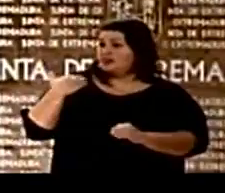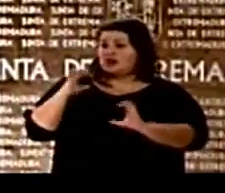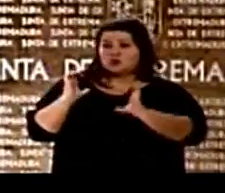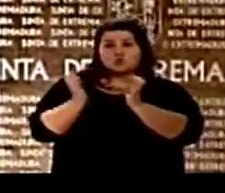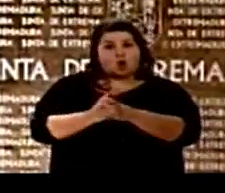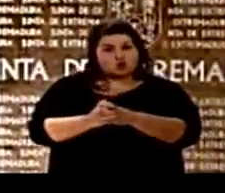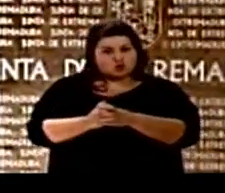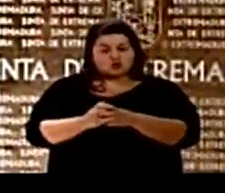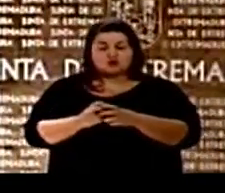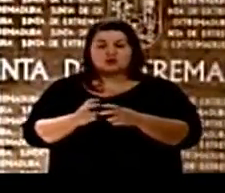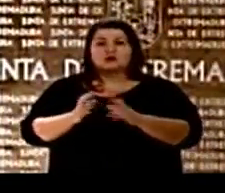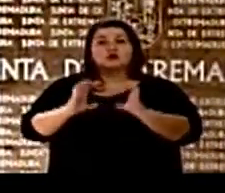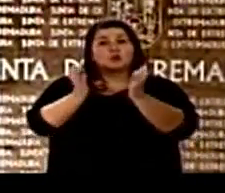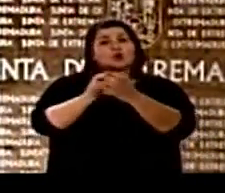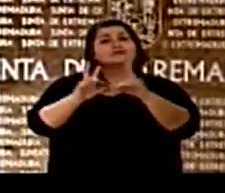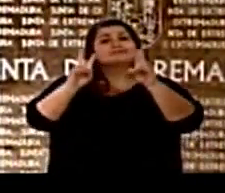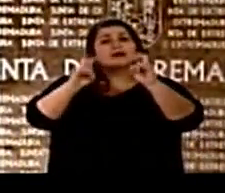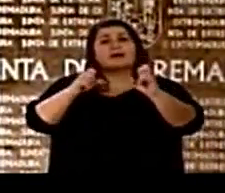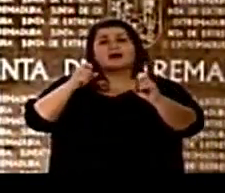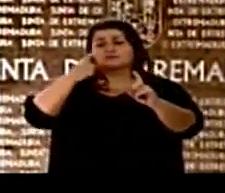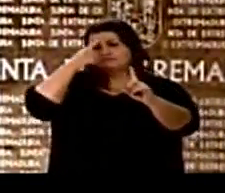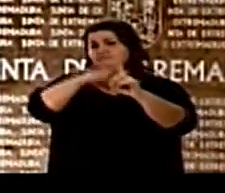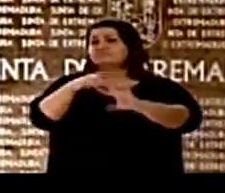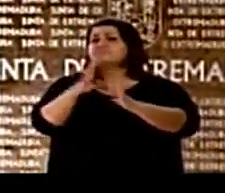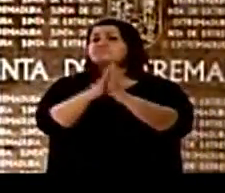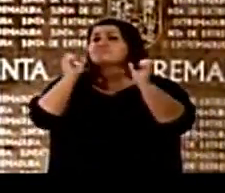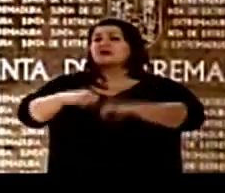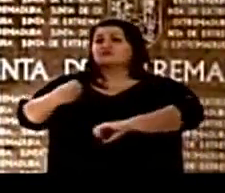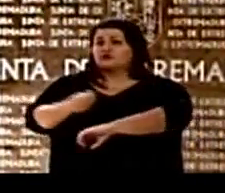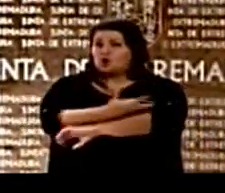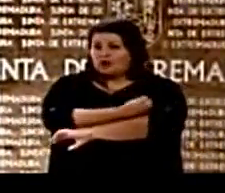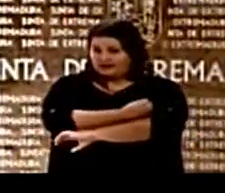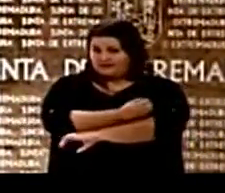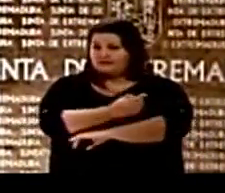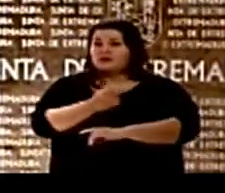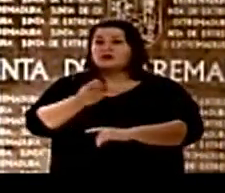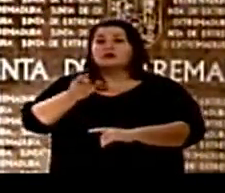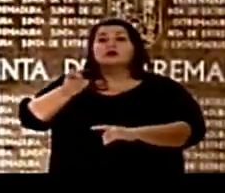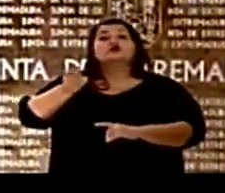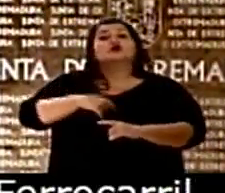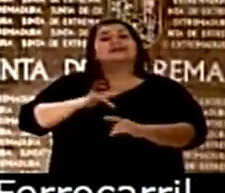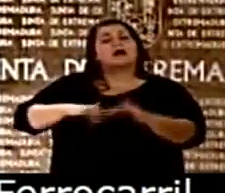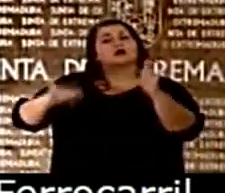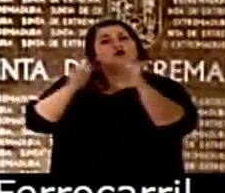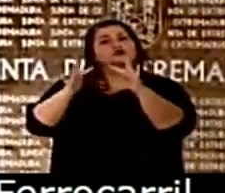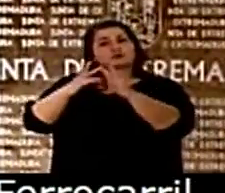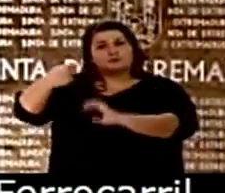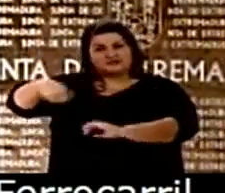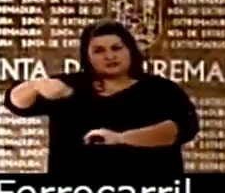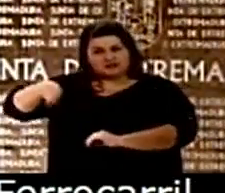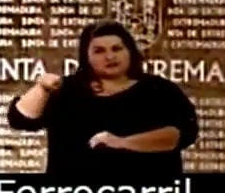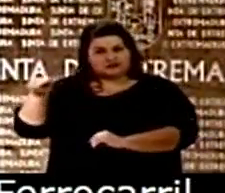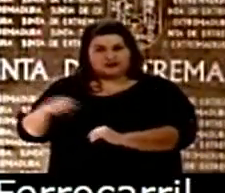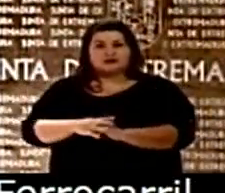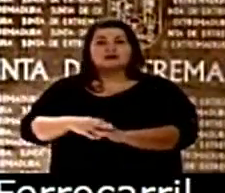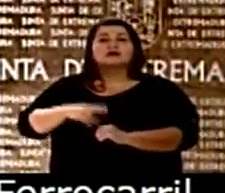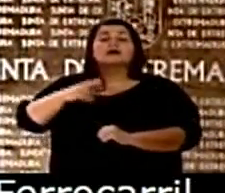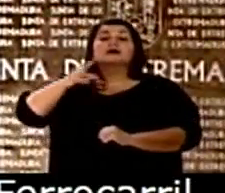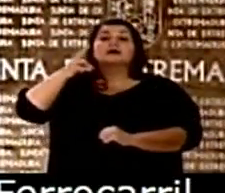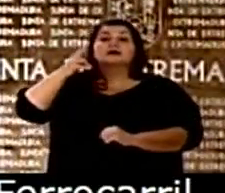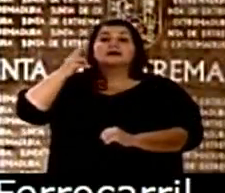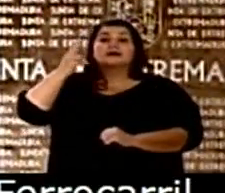reunión del Pacto por el Ferrocarril. Previamente he tenido un encuentro con el presidente, con